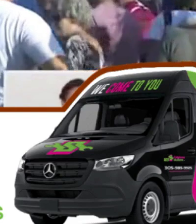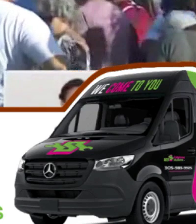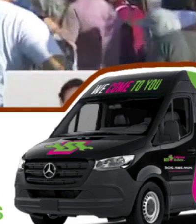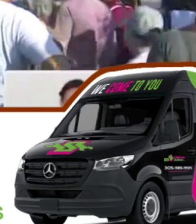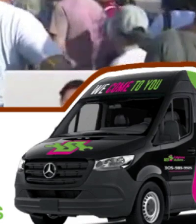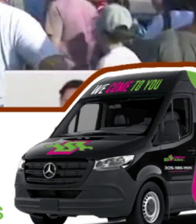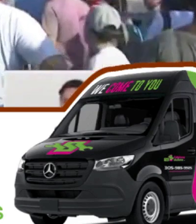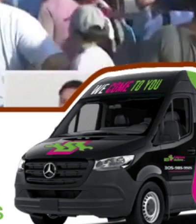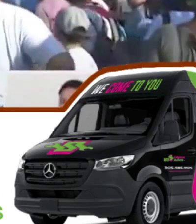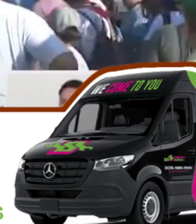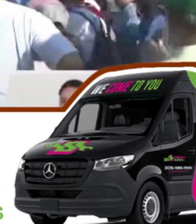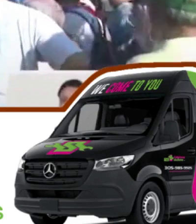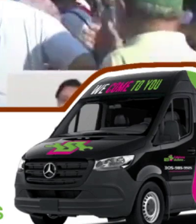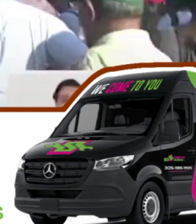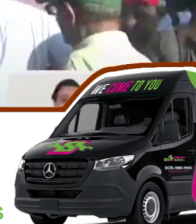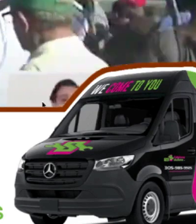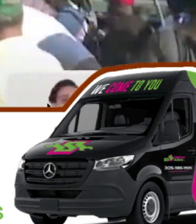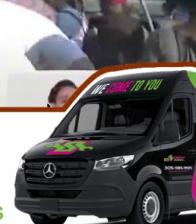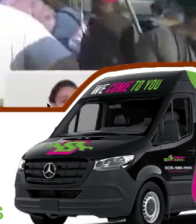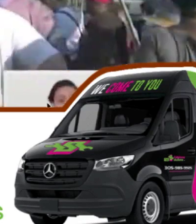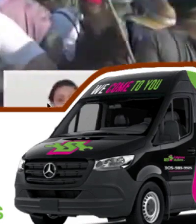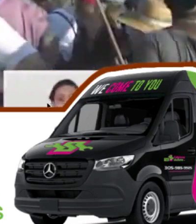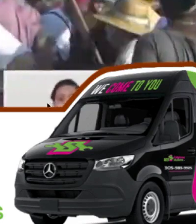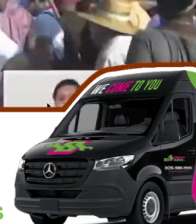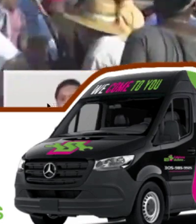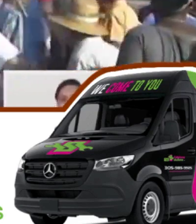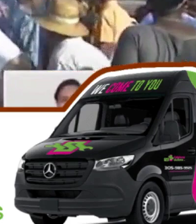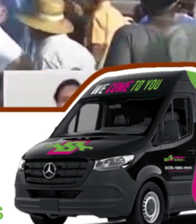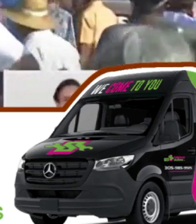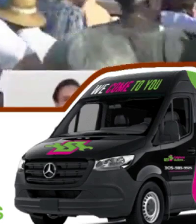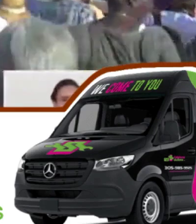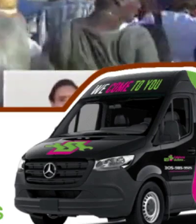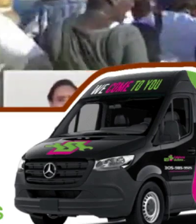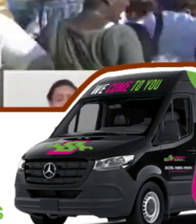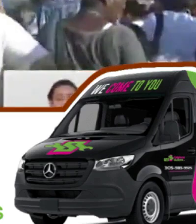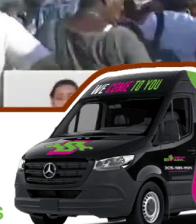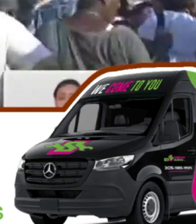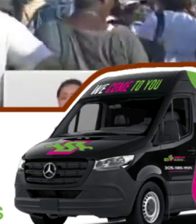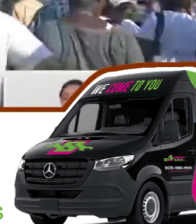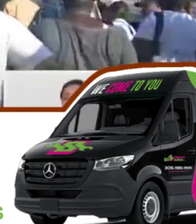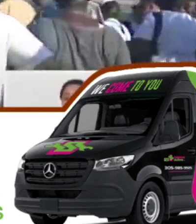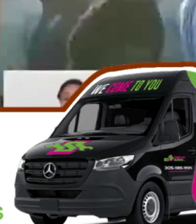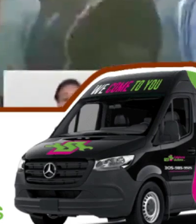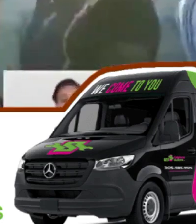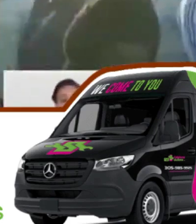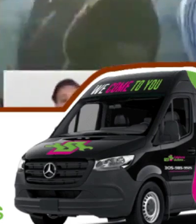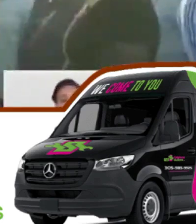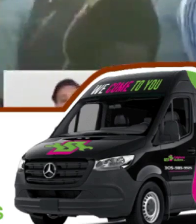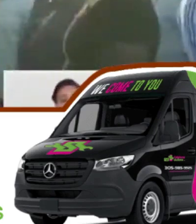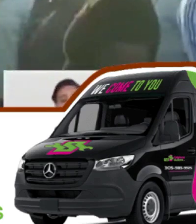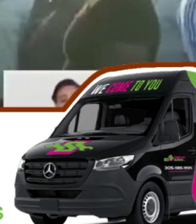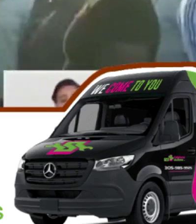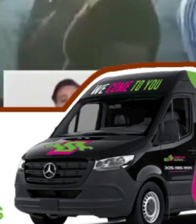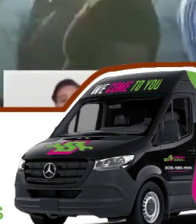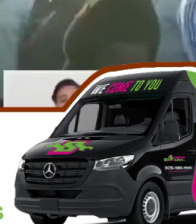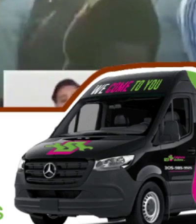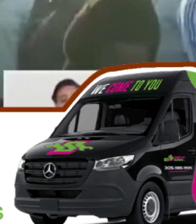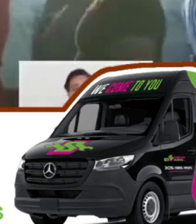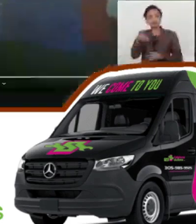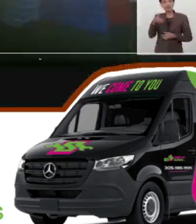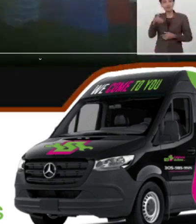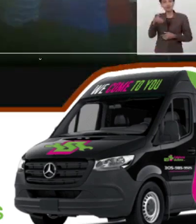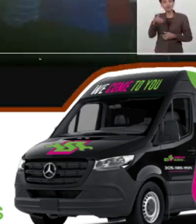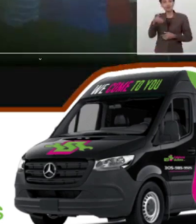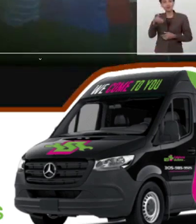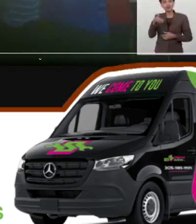todos los vecinos aquí participando con el gran orgullo tener nuestros presidentes aquí o sea una pregunta que pues claro